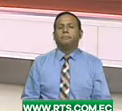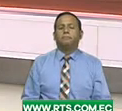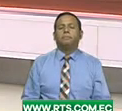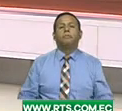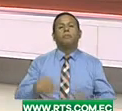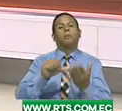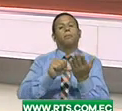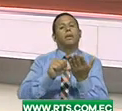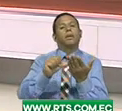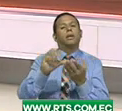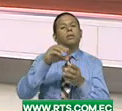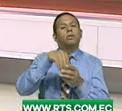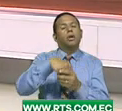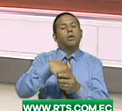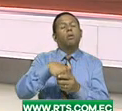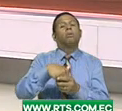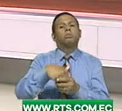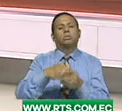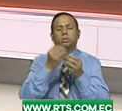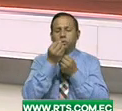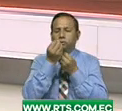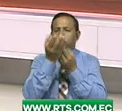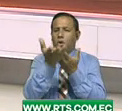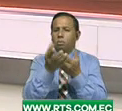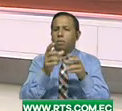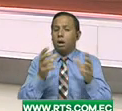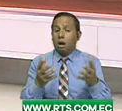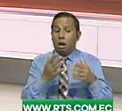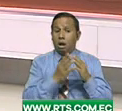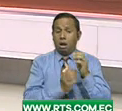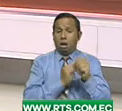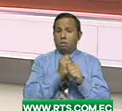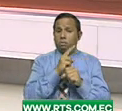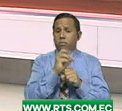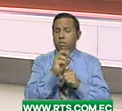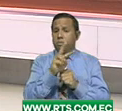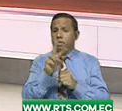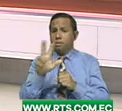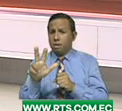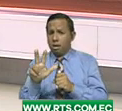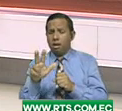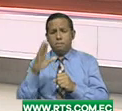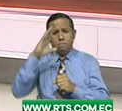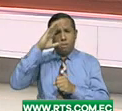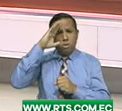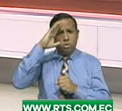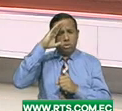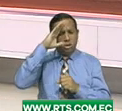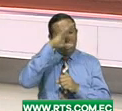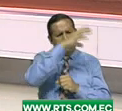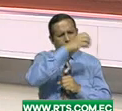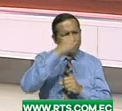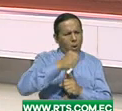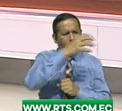El ministro del Interior reveló que en lo que va del 2023, la policía ha ubicado y aislado